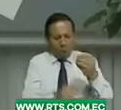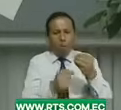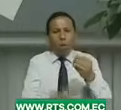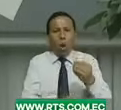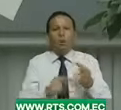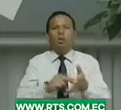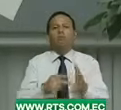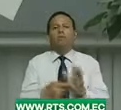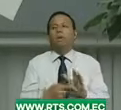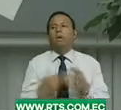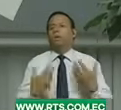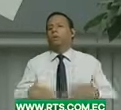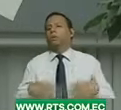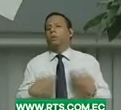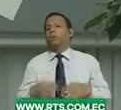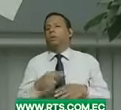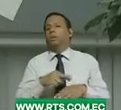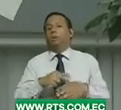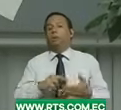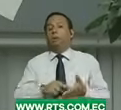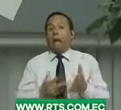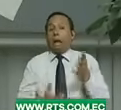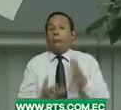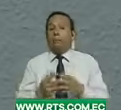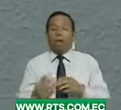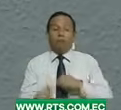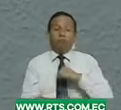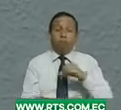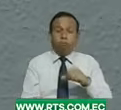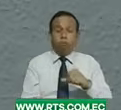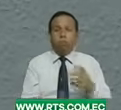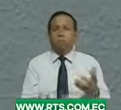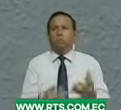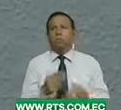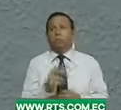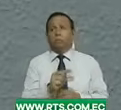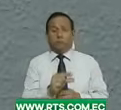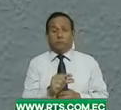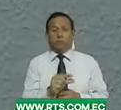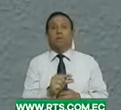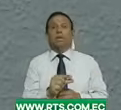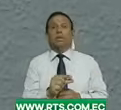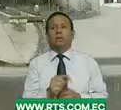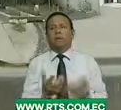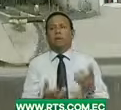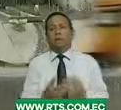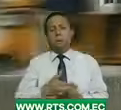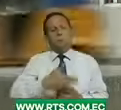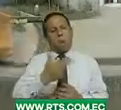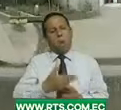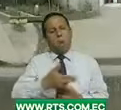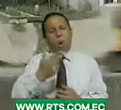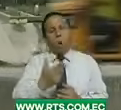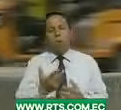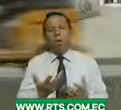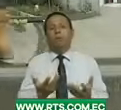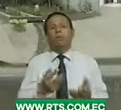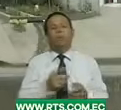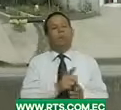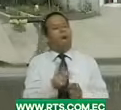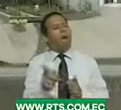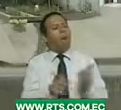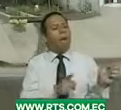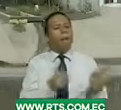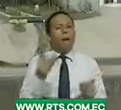quiere decir de que se constituye en un riesgo de un daño colateral, porque esas dos municiones pueden impactar a un inocente